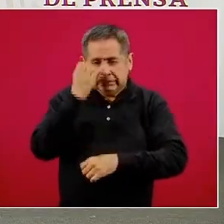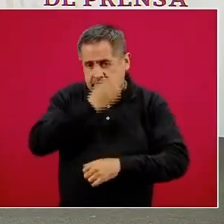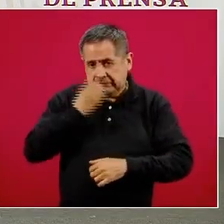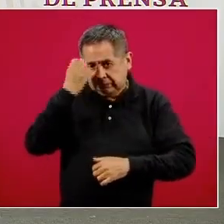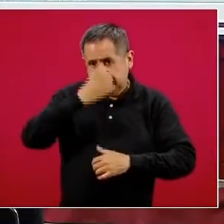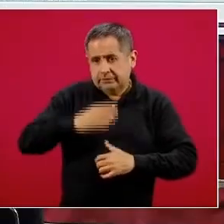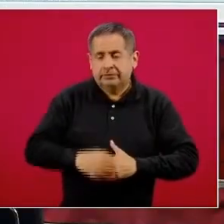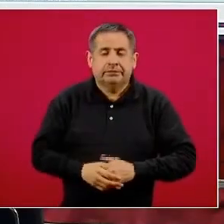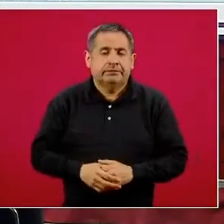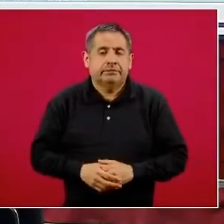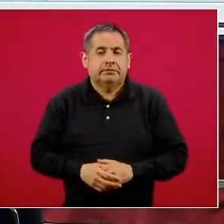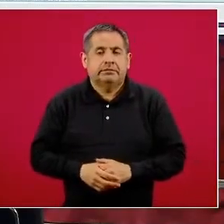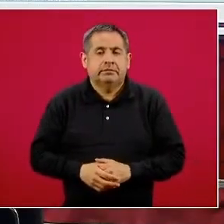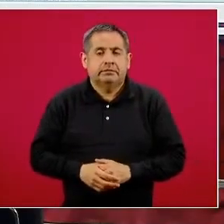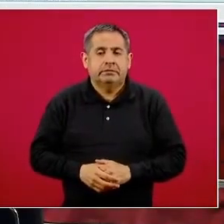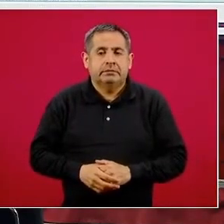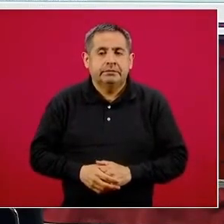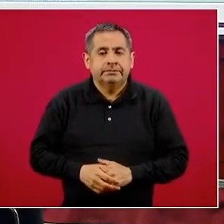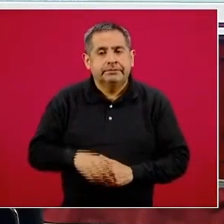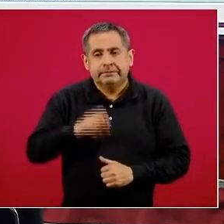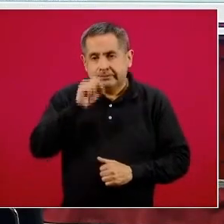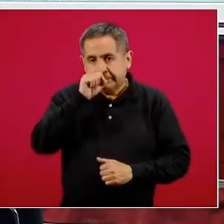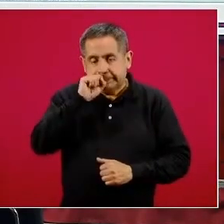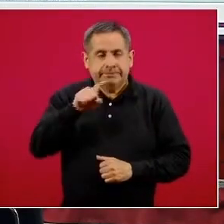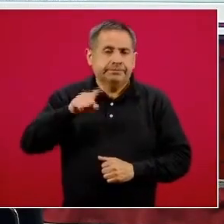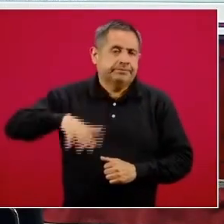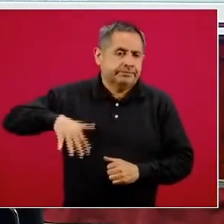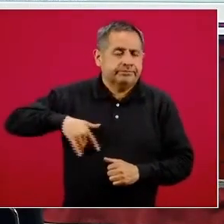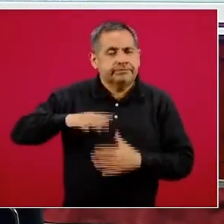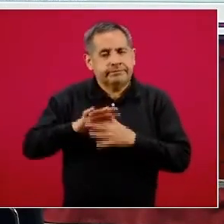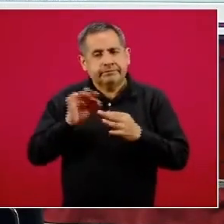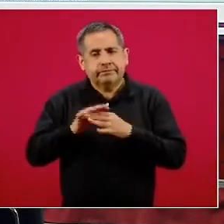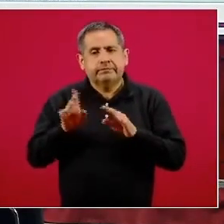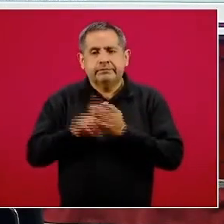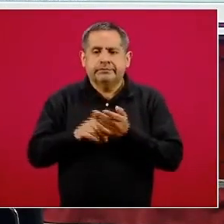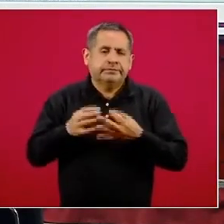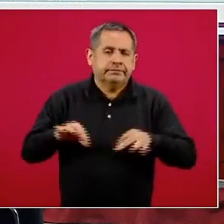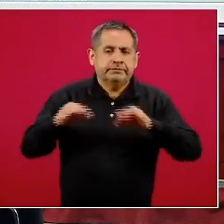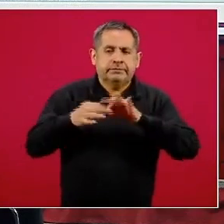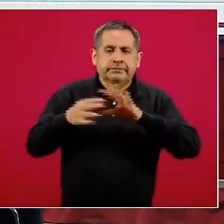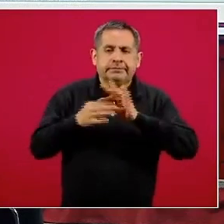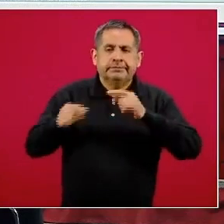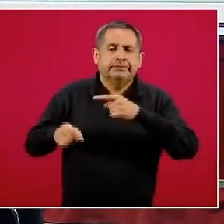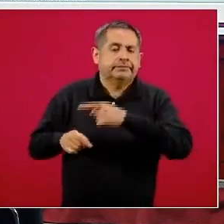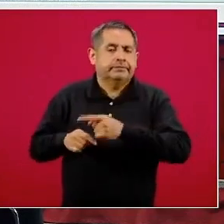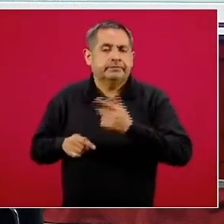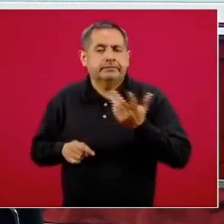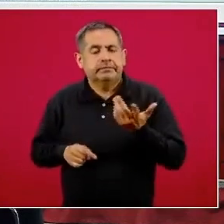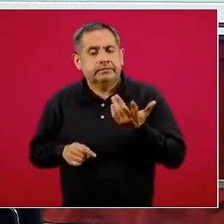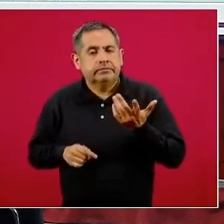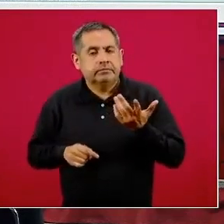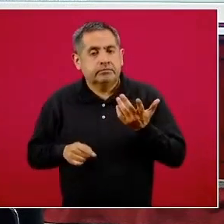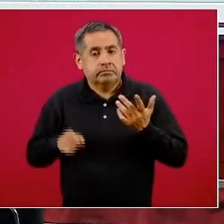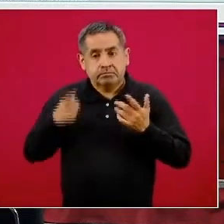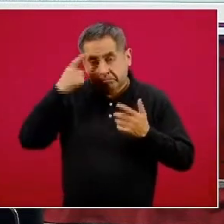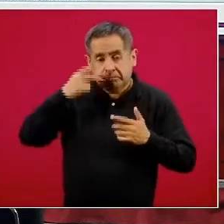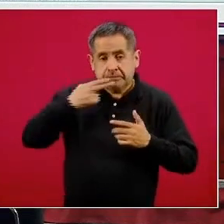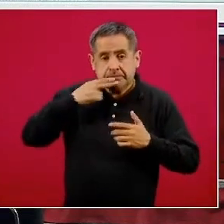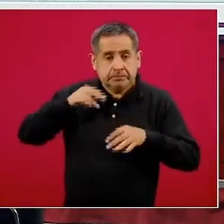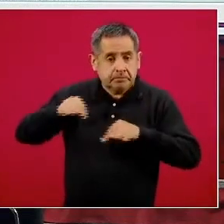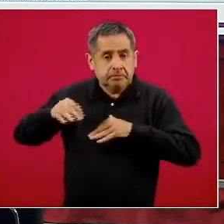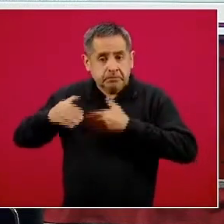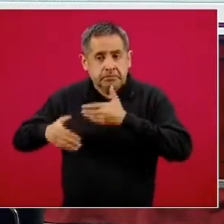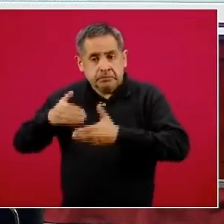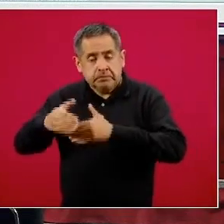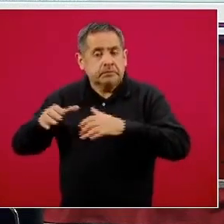Y como les comentaba, pues es fundamental para la operación de esta unidad